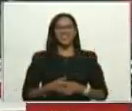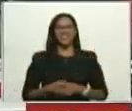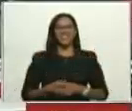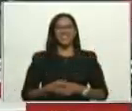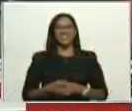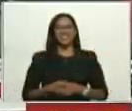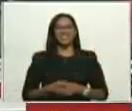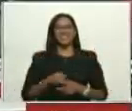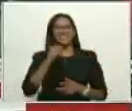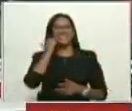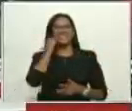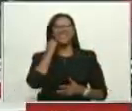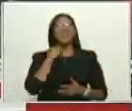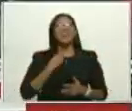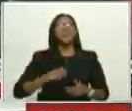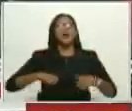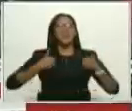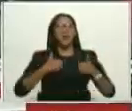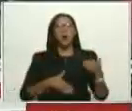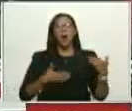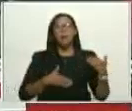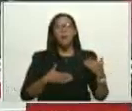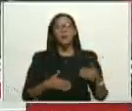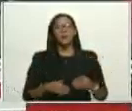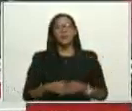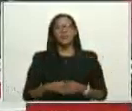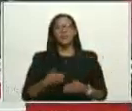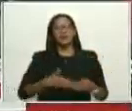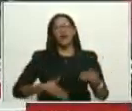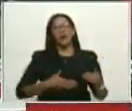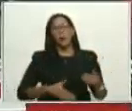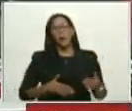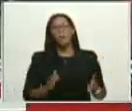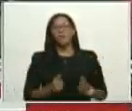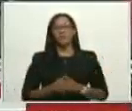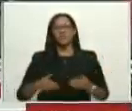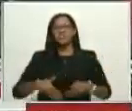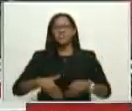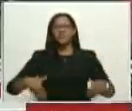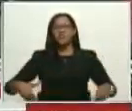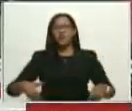Era más cómodo porque se quitaba la chaqueta y ya estaba en short y franela en la casa.